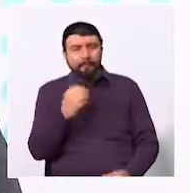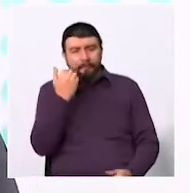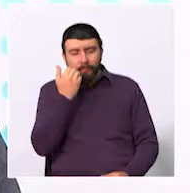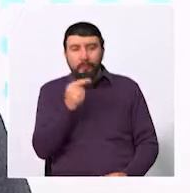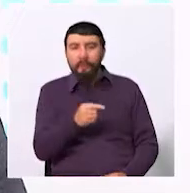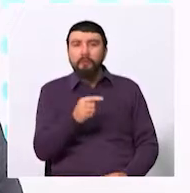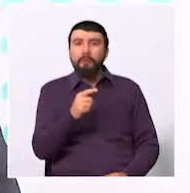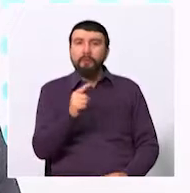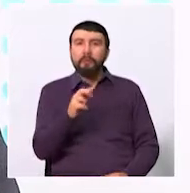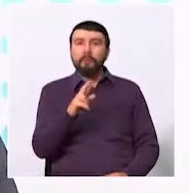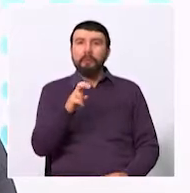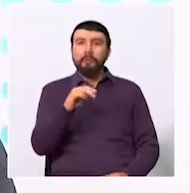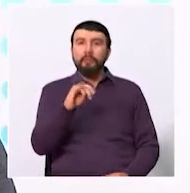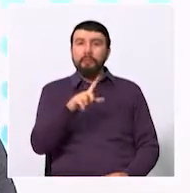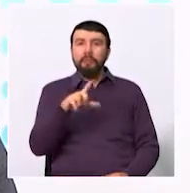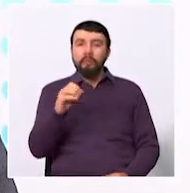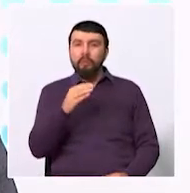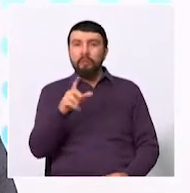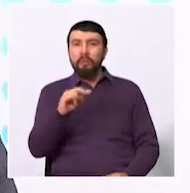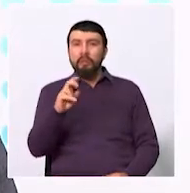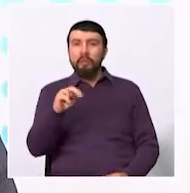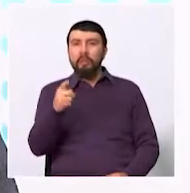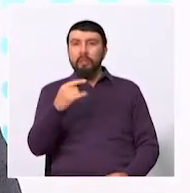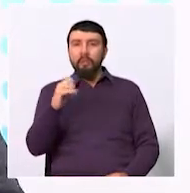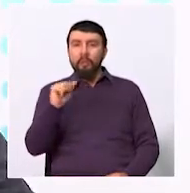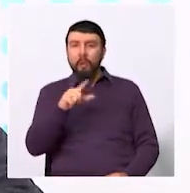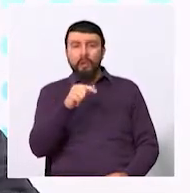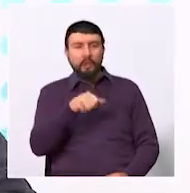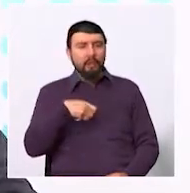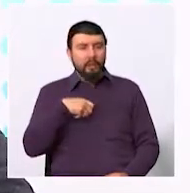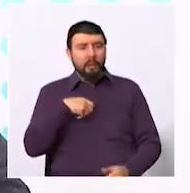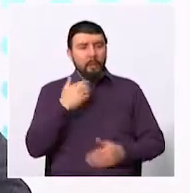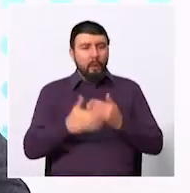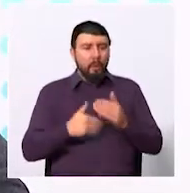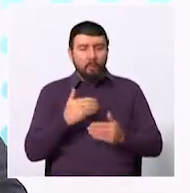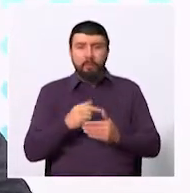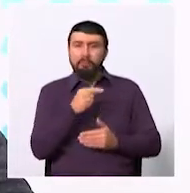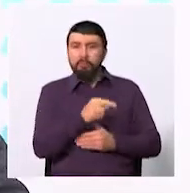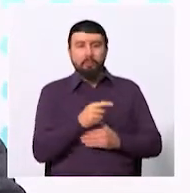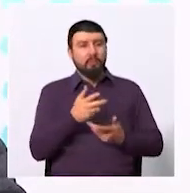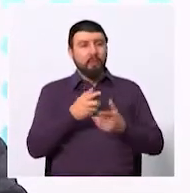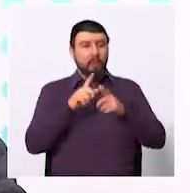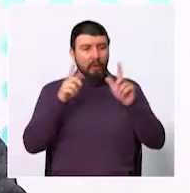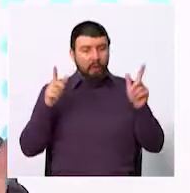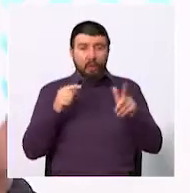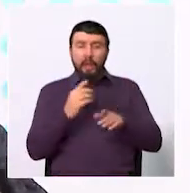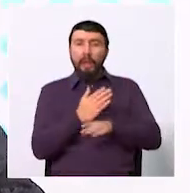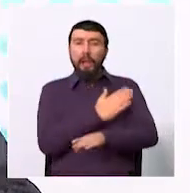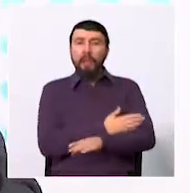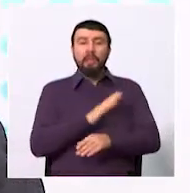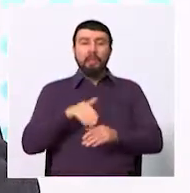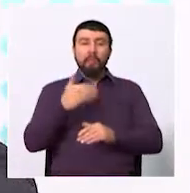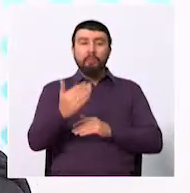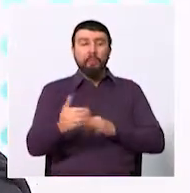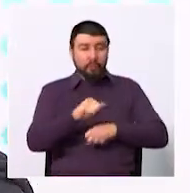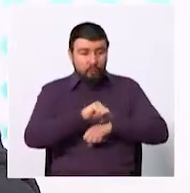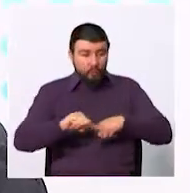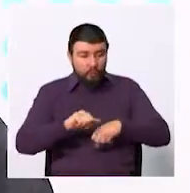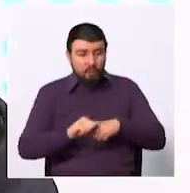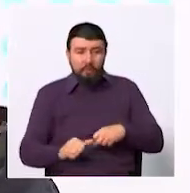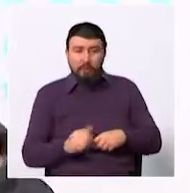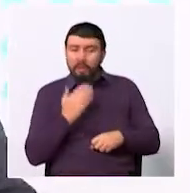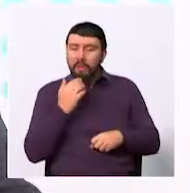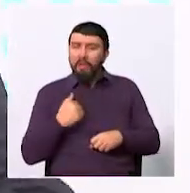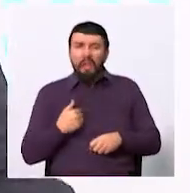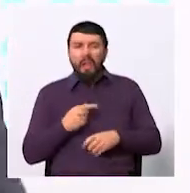ya que tiene un retraso en el lenguaje cuáles son los cuidados antes y después de la cirugía qué pasa si no dejo